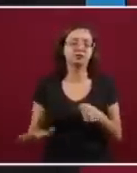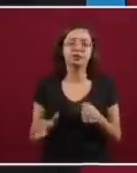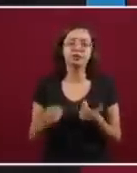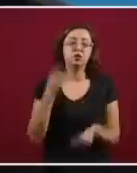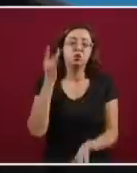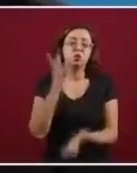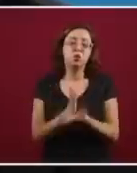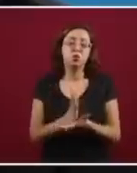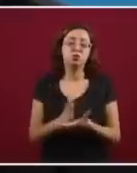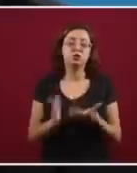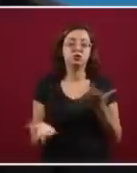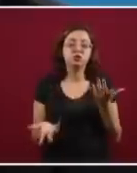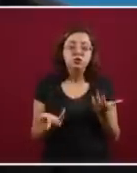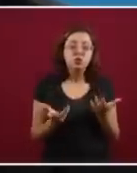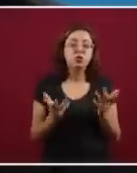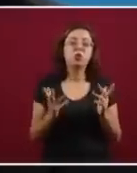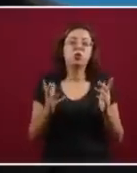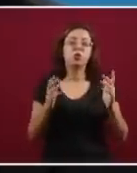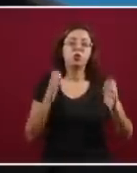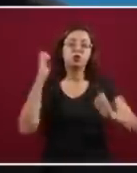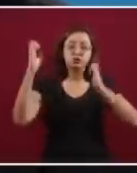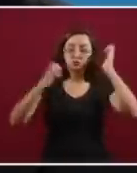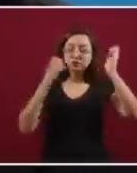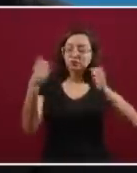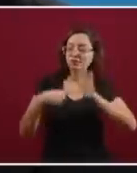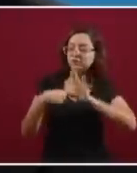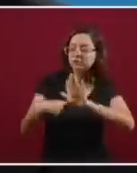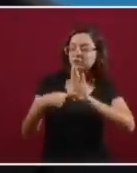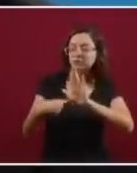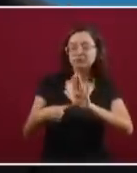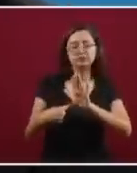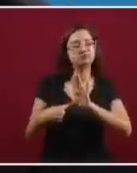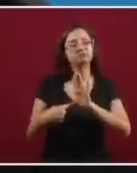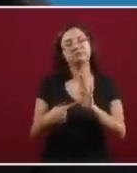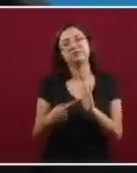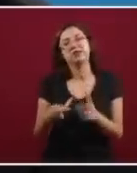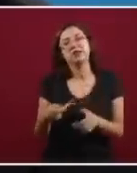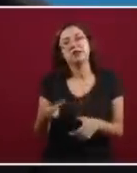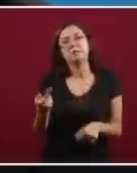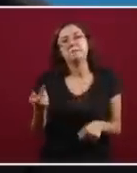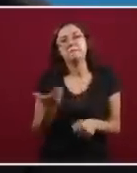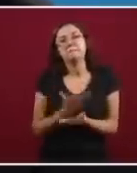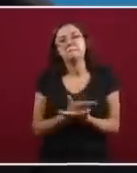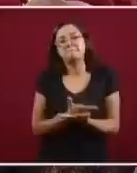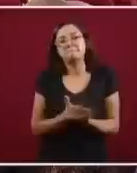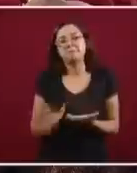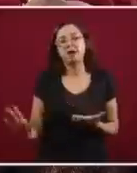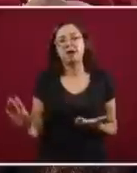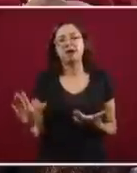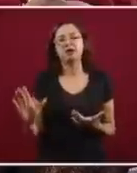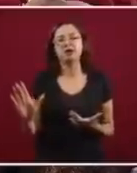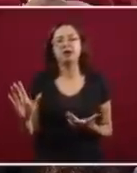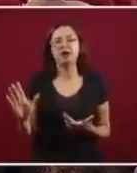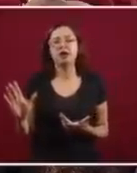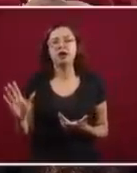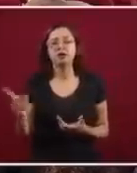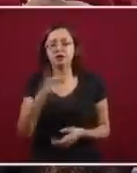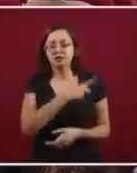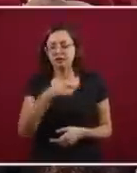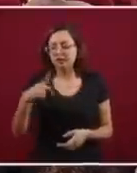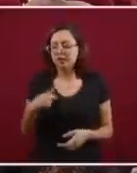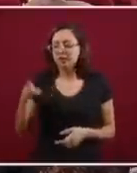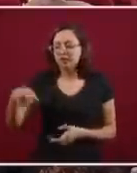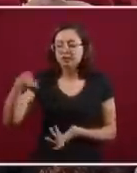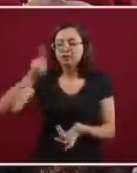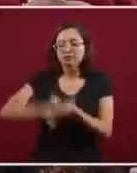creadores culturales externos a la comunidad y además no tendría la capacidad de convertirse en un elemento propio